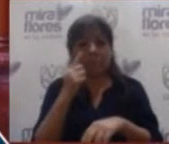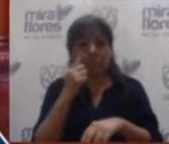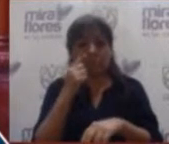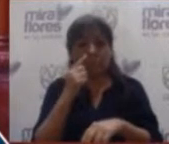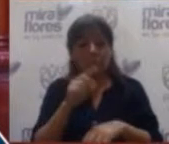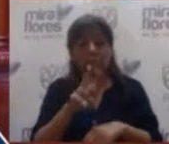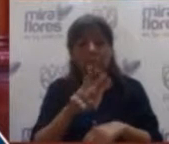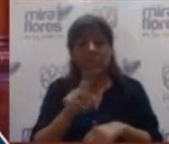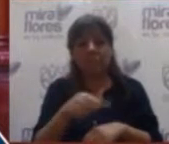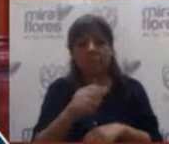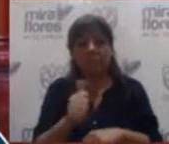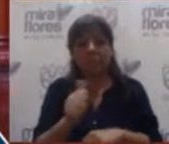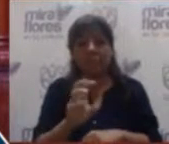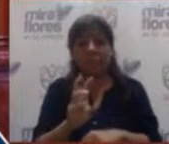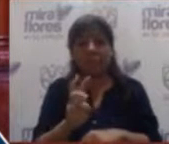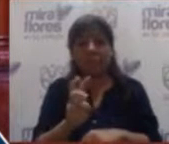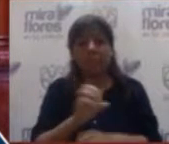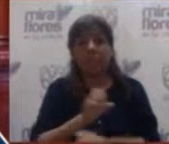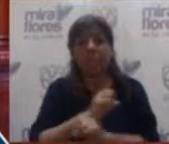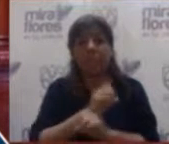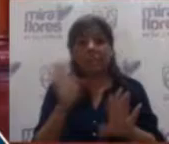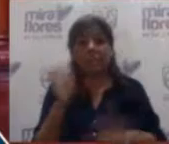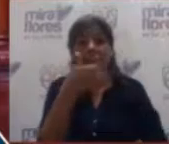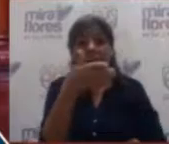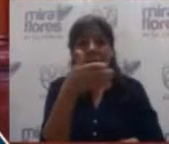2016. Hoy es Día de la Bandera,